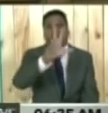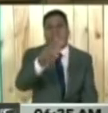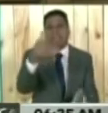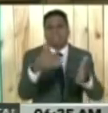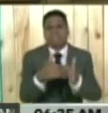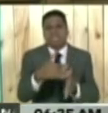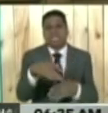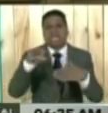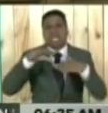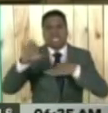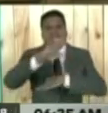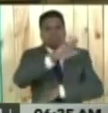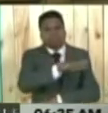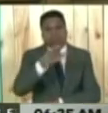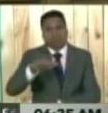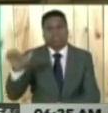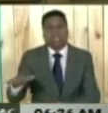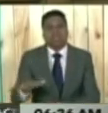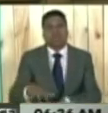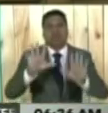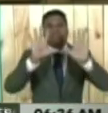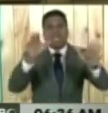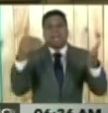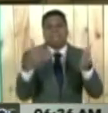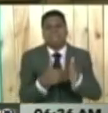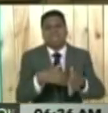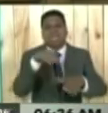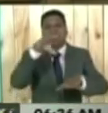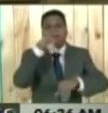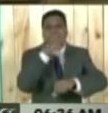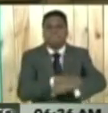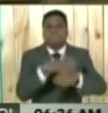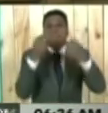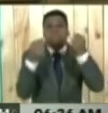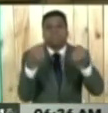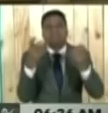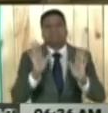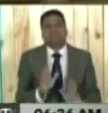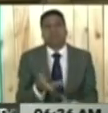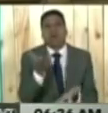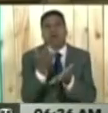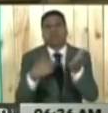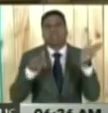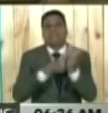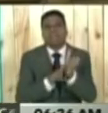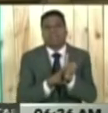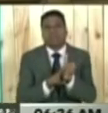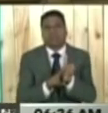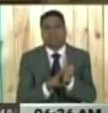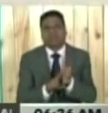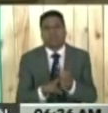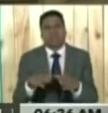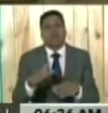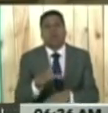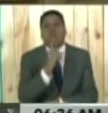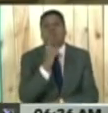edad, 2.000 privados de libertad. Y se lo repito, compañero, un delito no genera